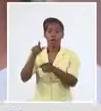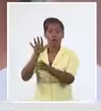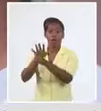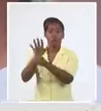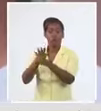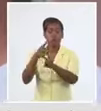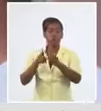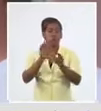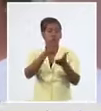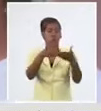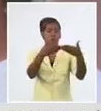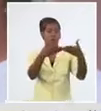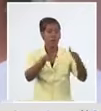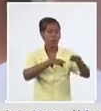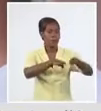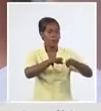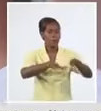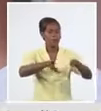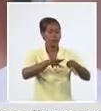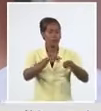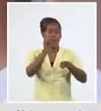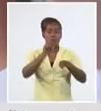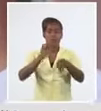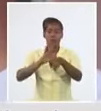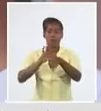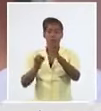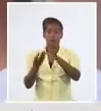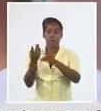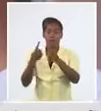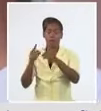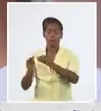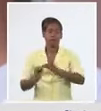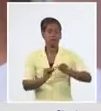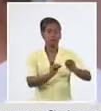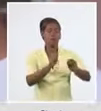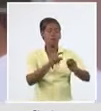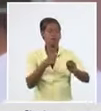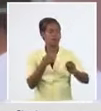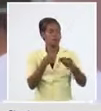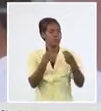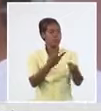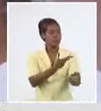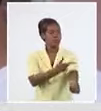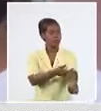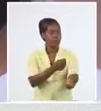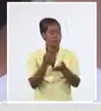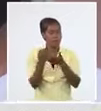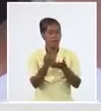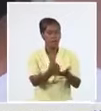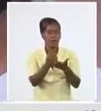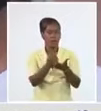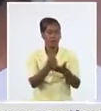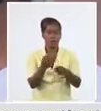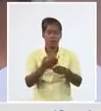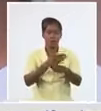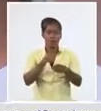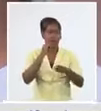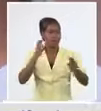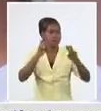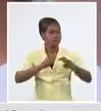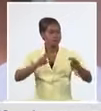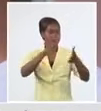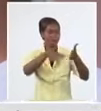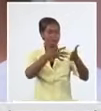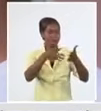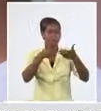lugares donde no llegábamos con la red fija, pero se hacía necesario que tuvieran comunicación. Se hizo una revisión y se pudo llegar con la venta de 100